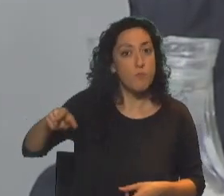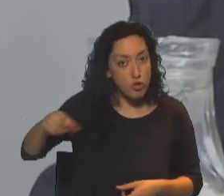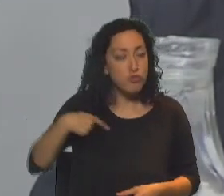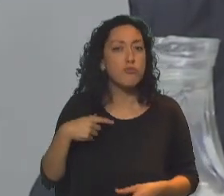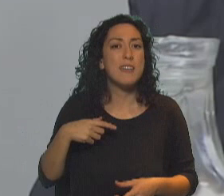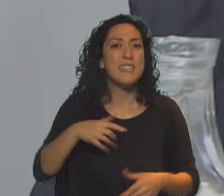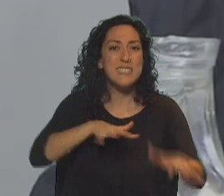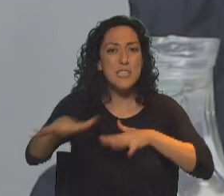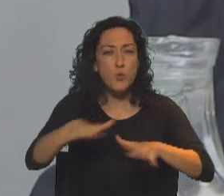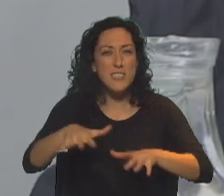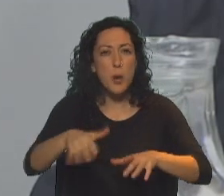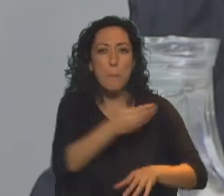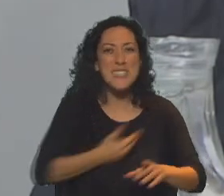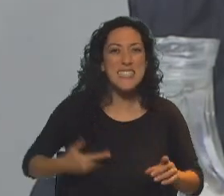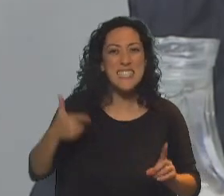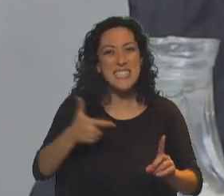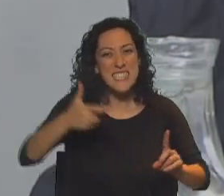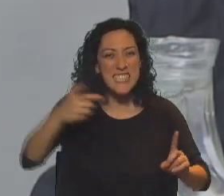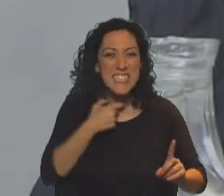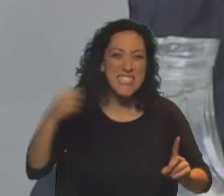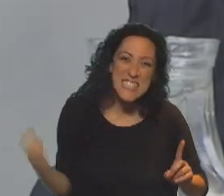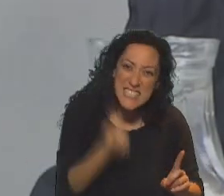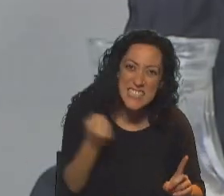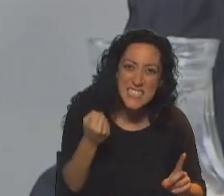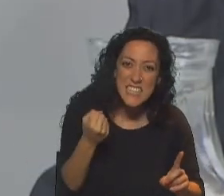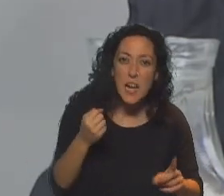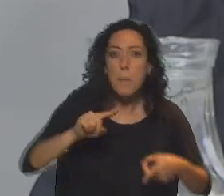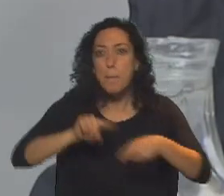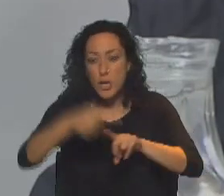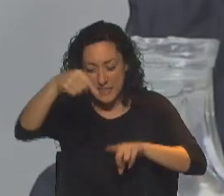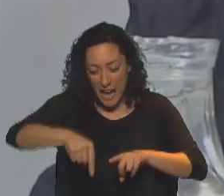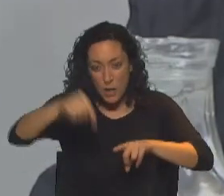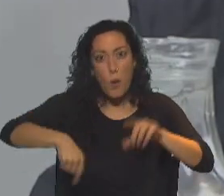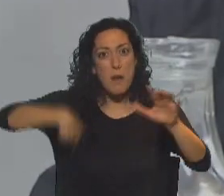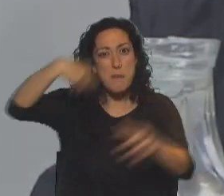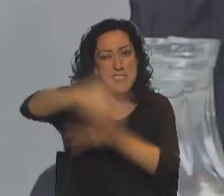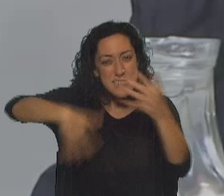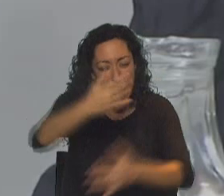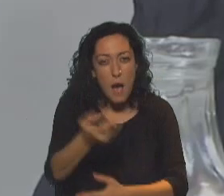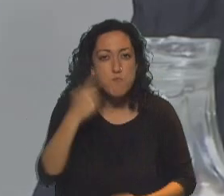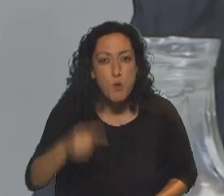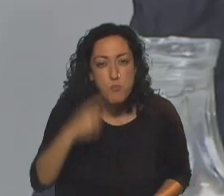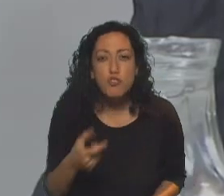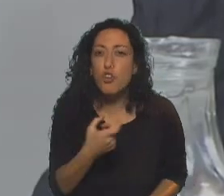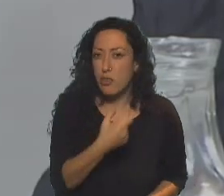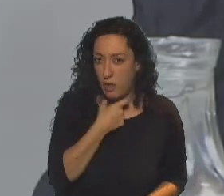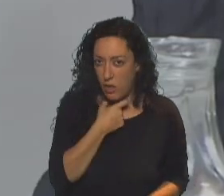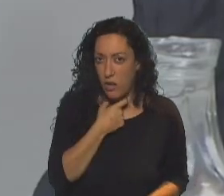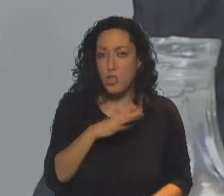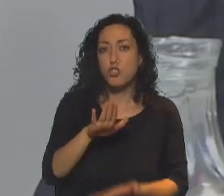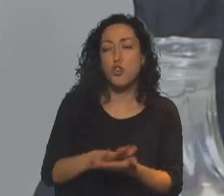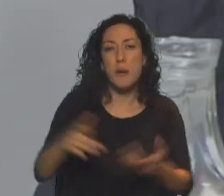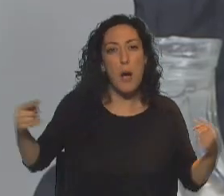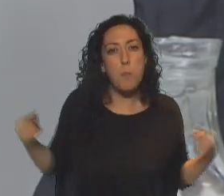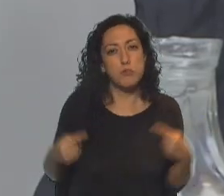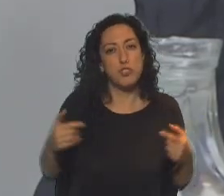este hecho del atentado contra el presidente de la República con la política actual. Se ha querido relacionarlo con la acción benéfica de la